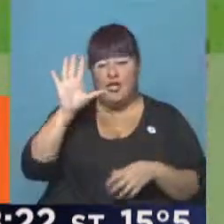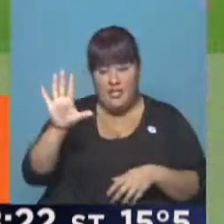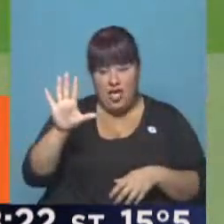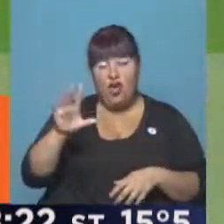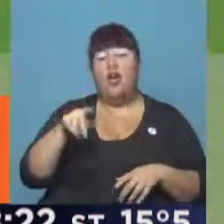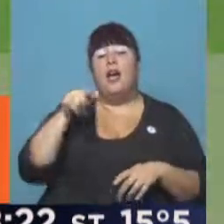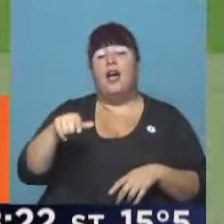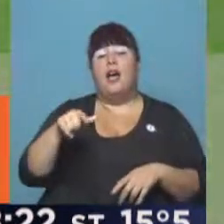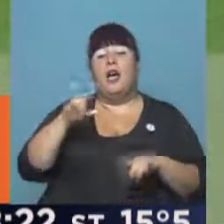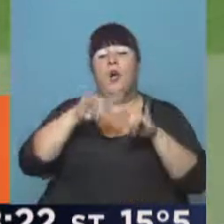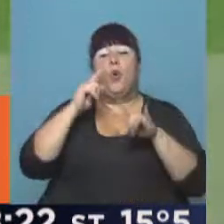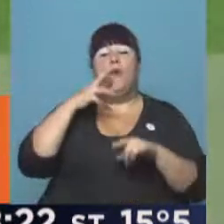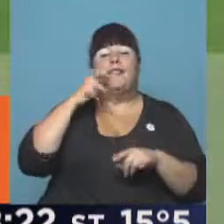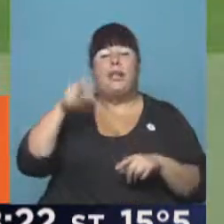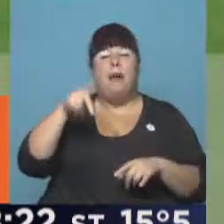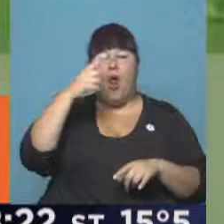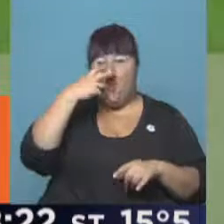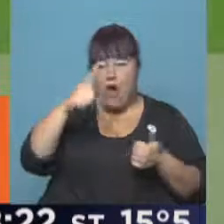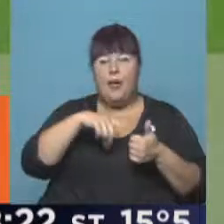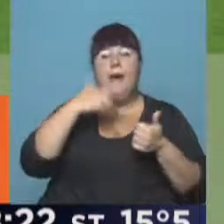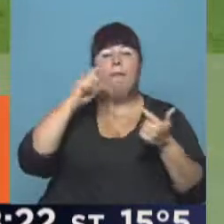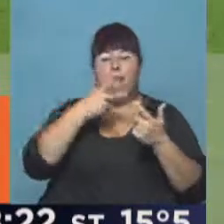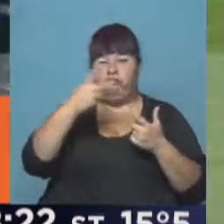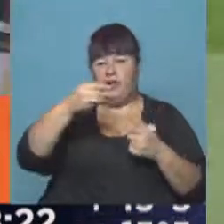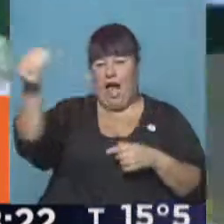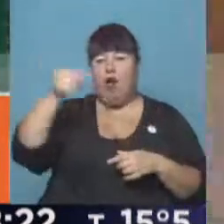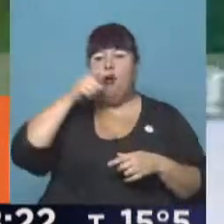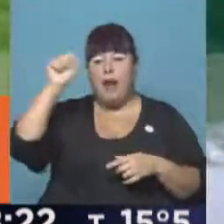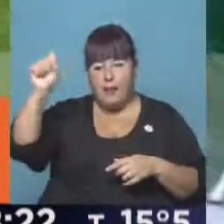tiene entonces a Wilstermann de Bolivia, a Palmeiras clasificados